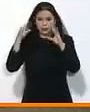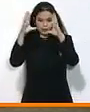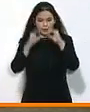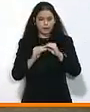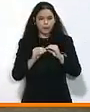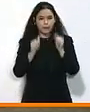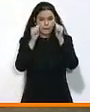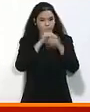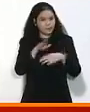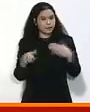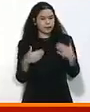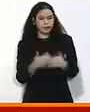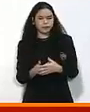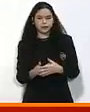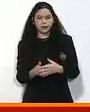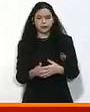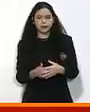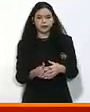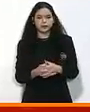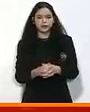es, atentos,